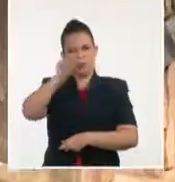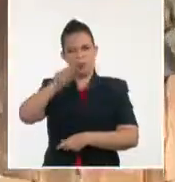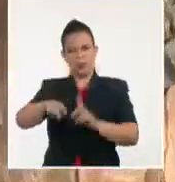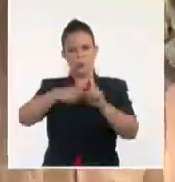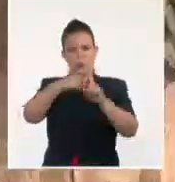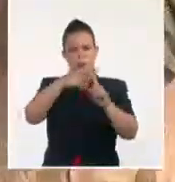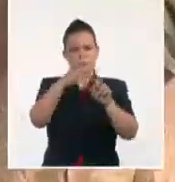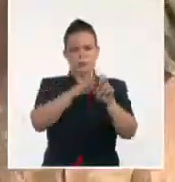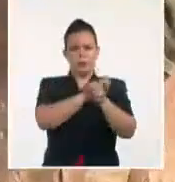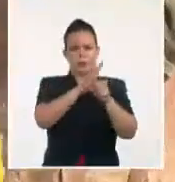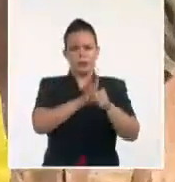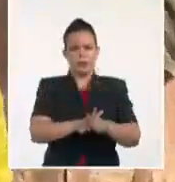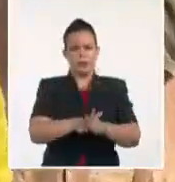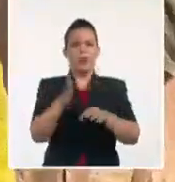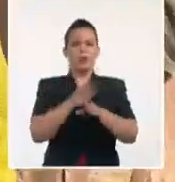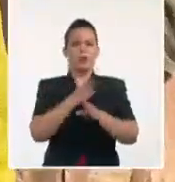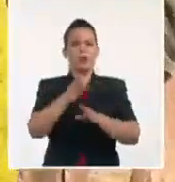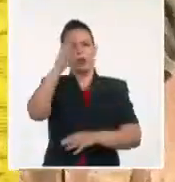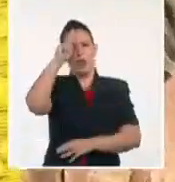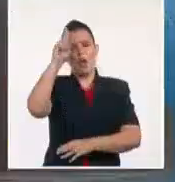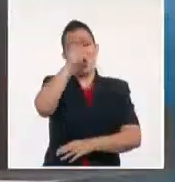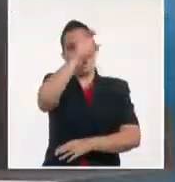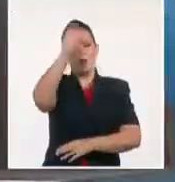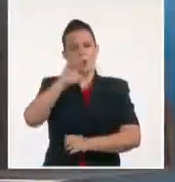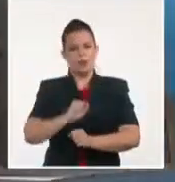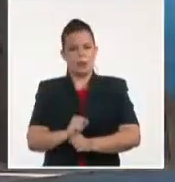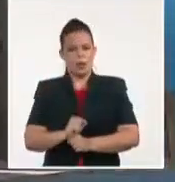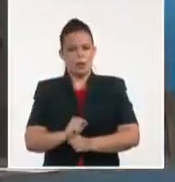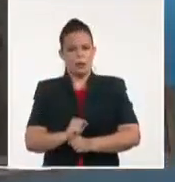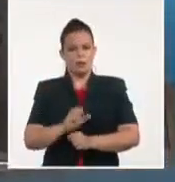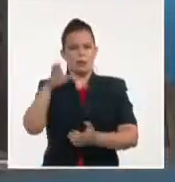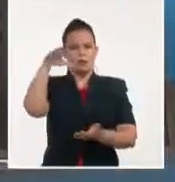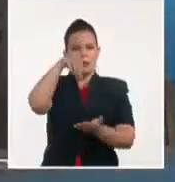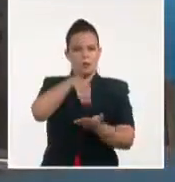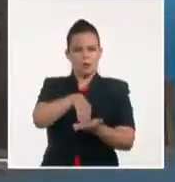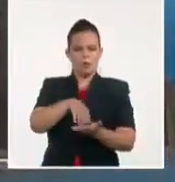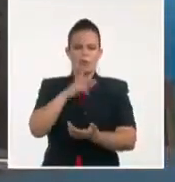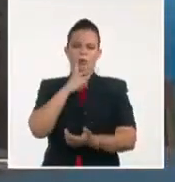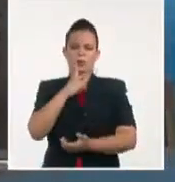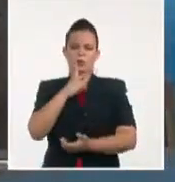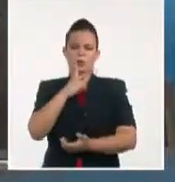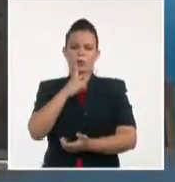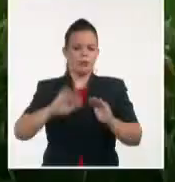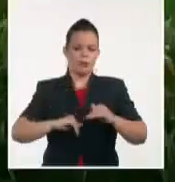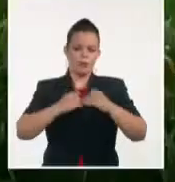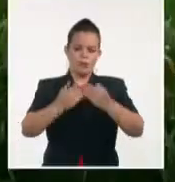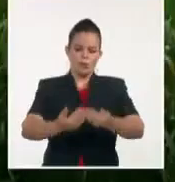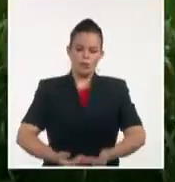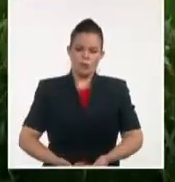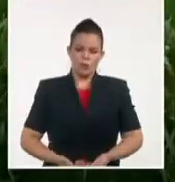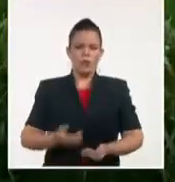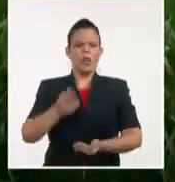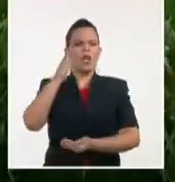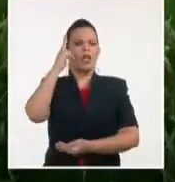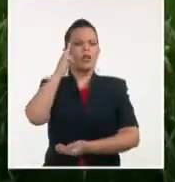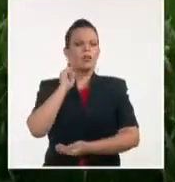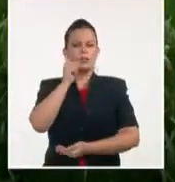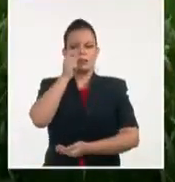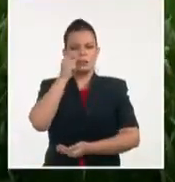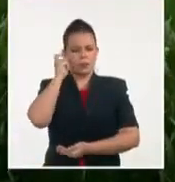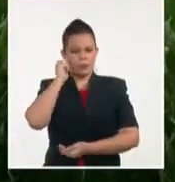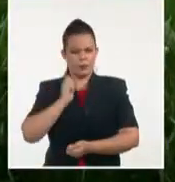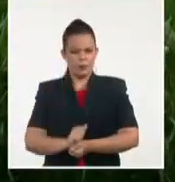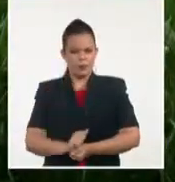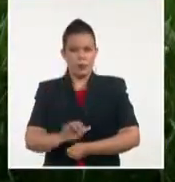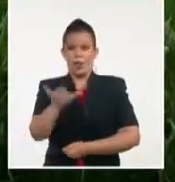COVID-19, hospitales, hogares maternos de ancianos y los mercados destinados al consumo de la población. Aunque las lluvias tampoco